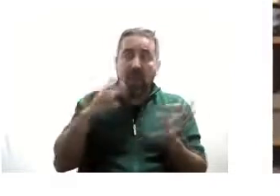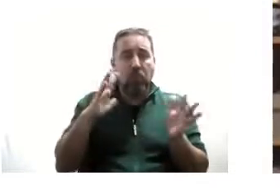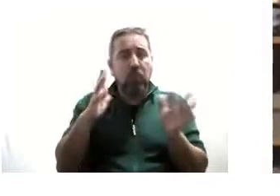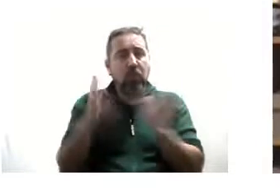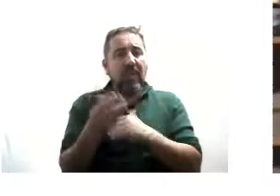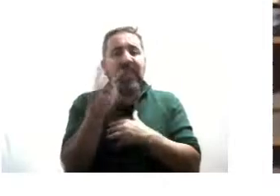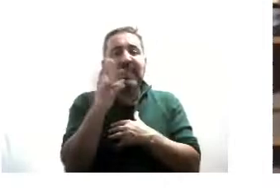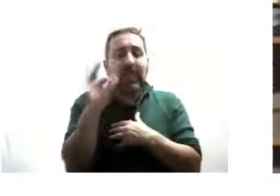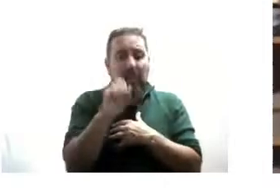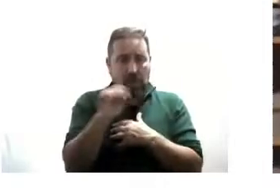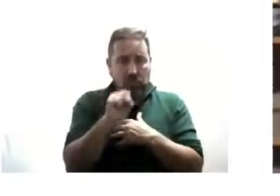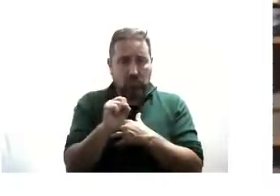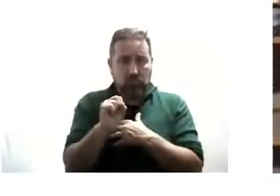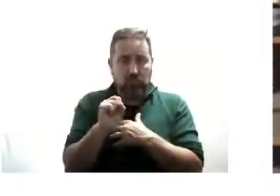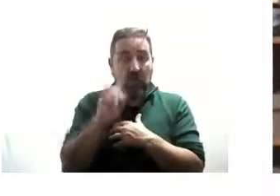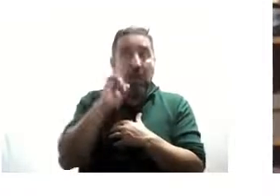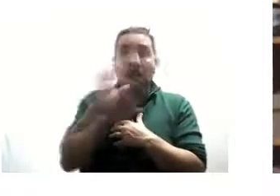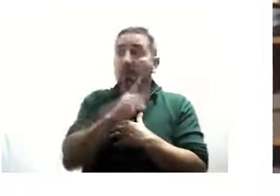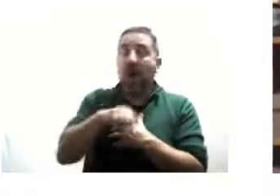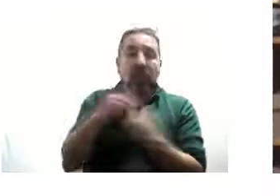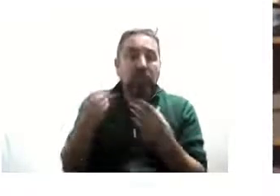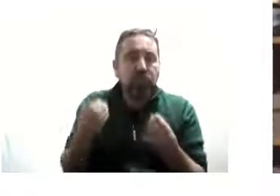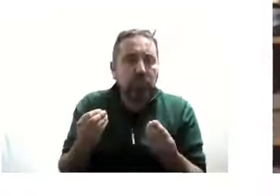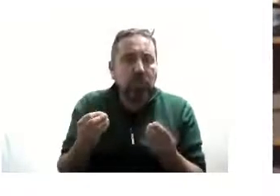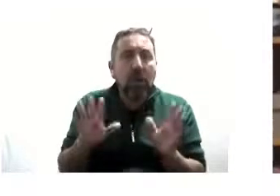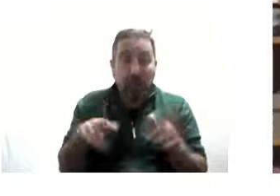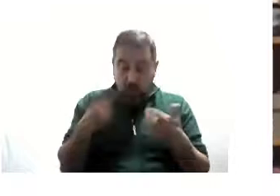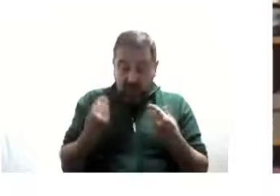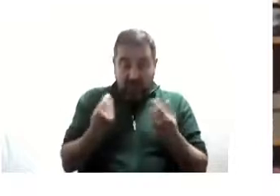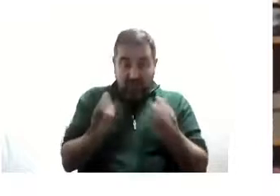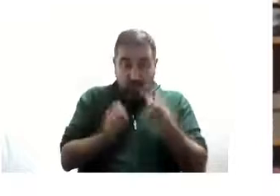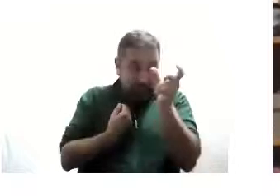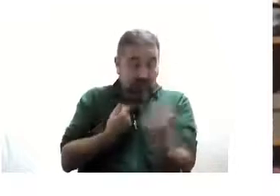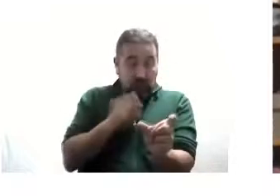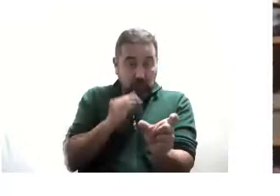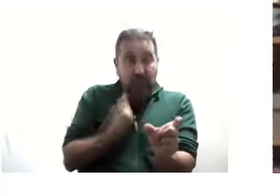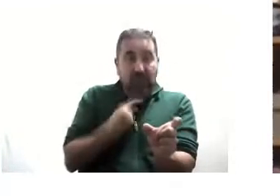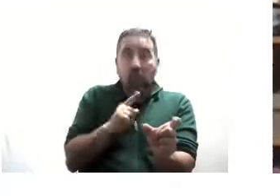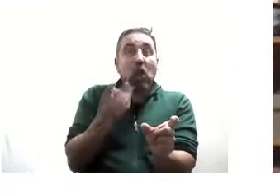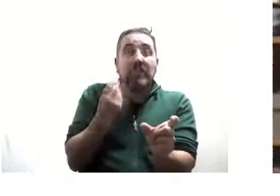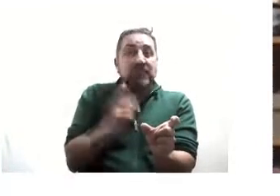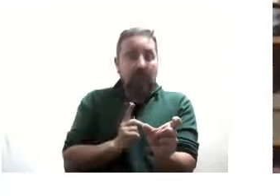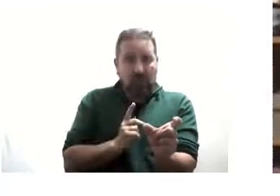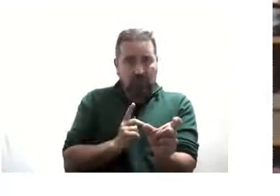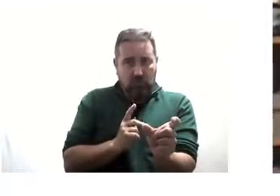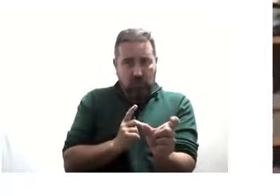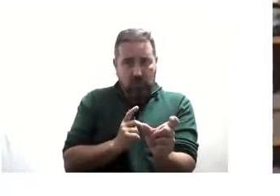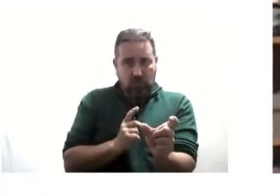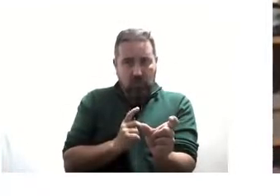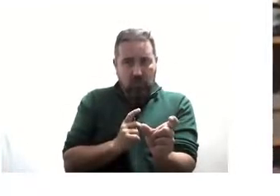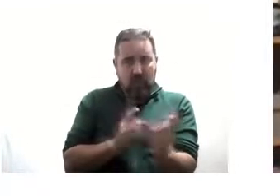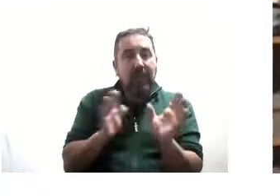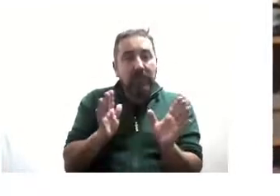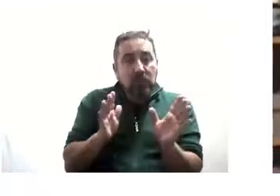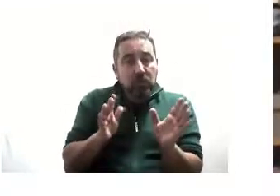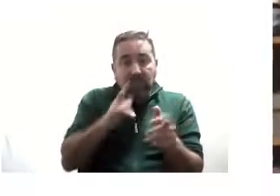de 30 años que nos puede parecer muchísimo, pero claro, en la vida de una persona no es tanto. O sea, desde luego siguen